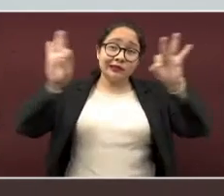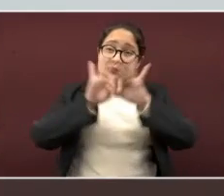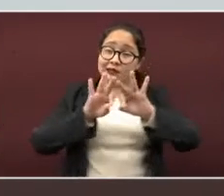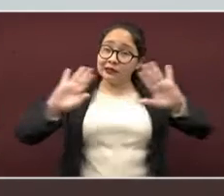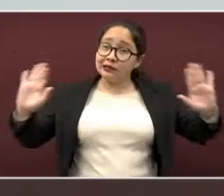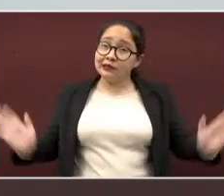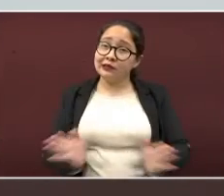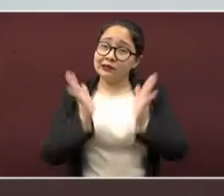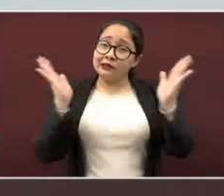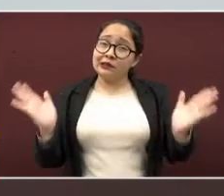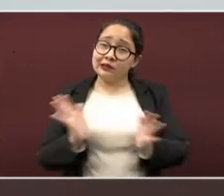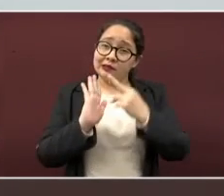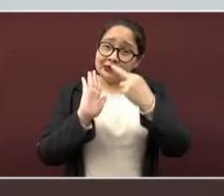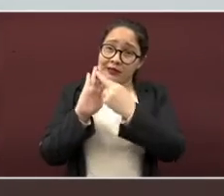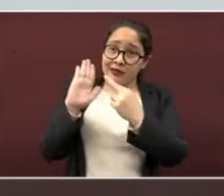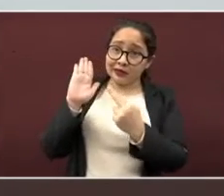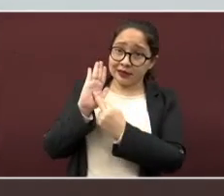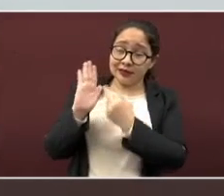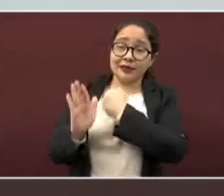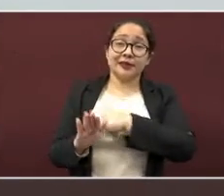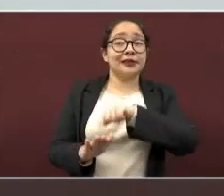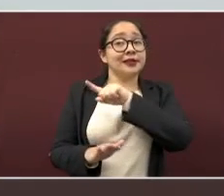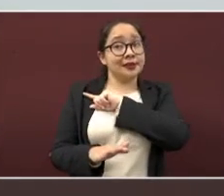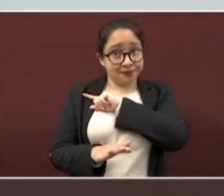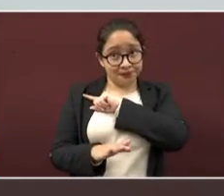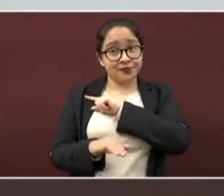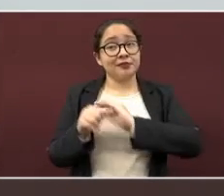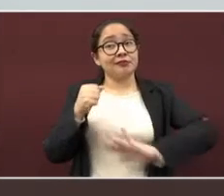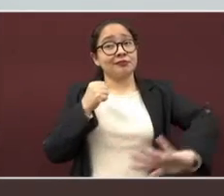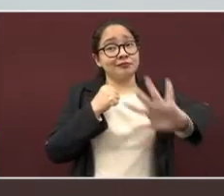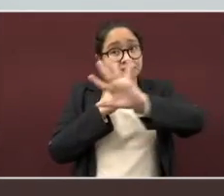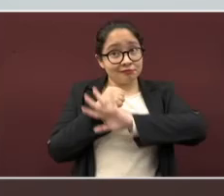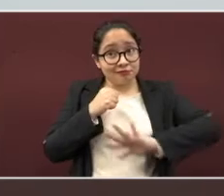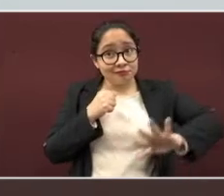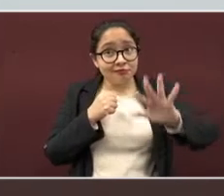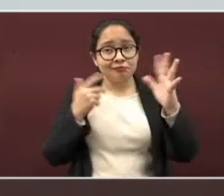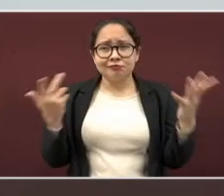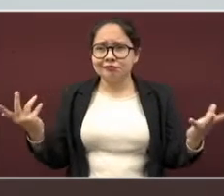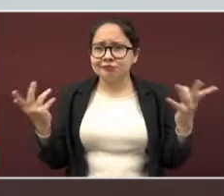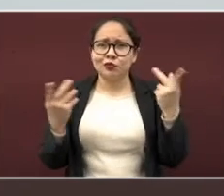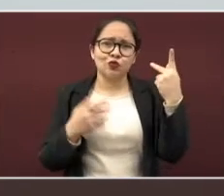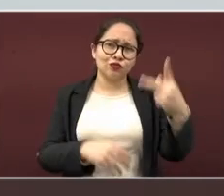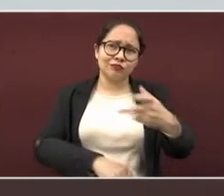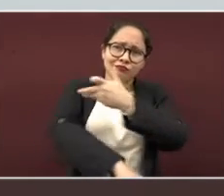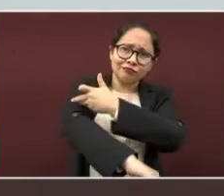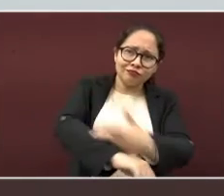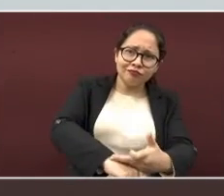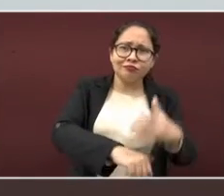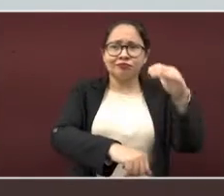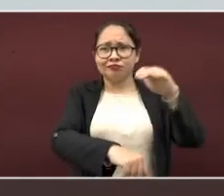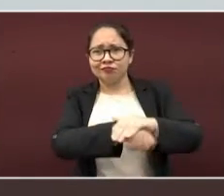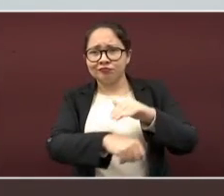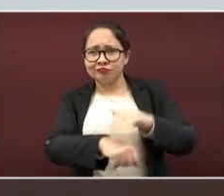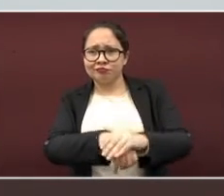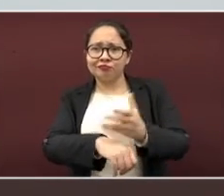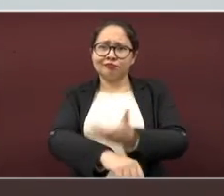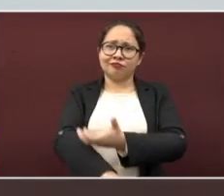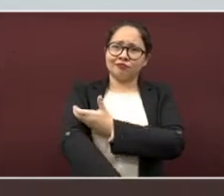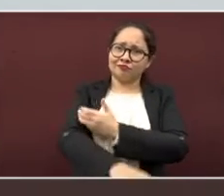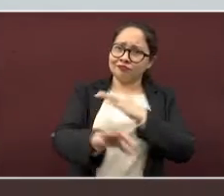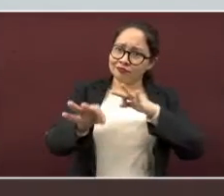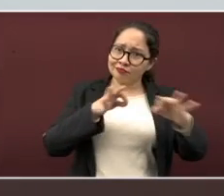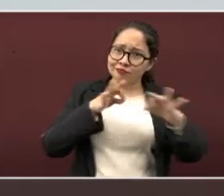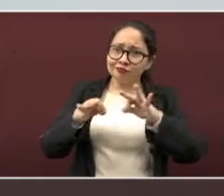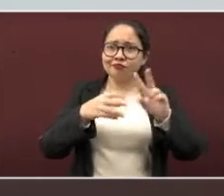continuar con las medidas de protección básica entre sus familiares amigos compañeros de trabajo